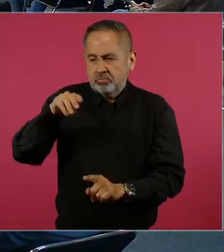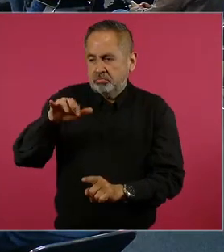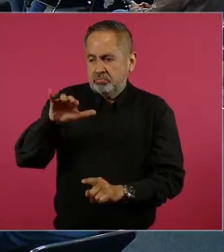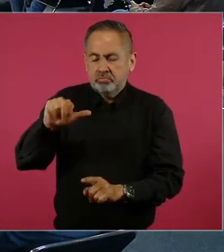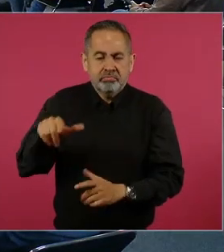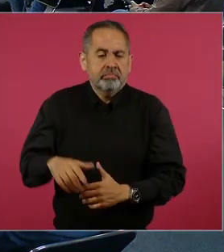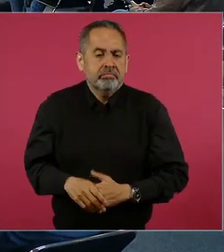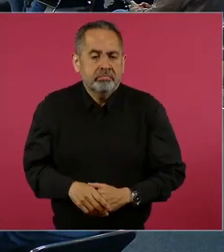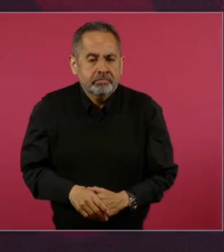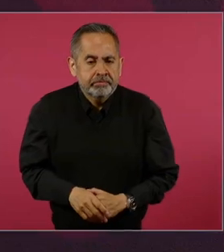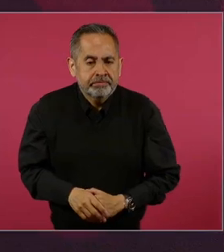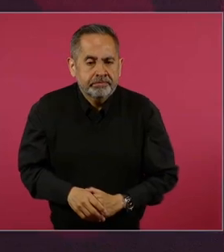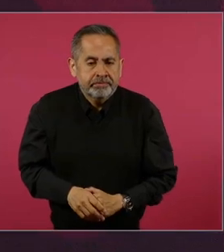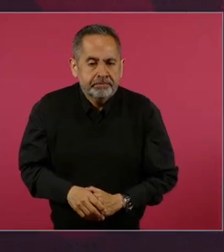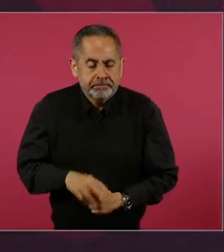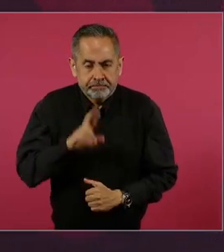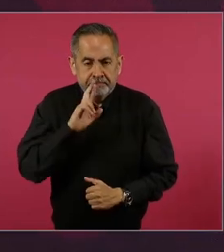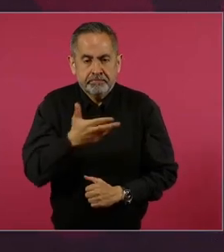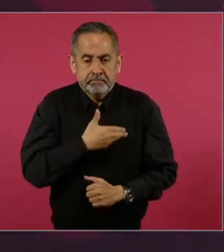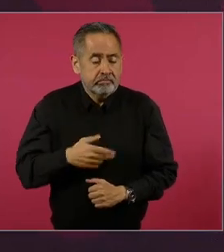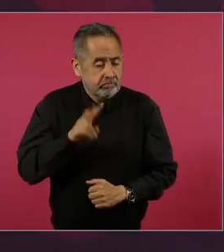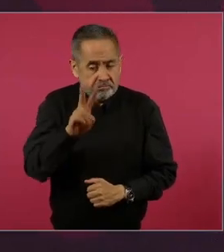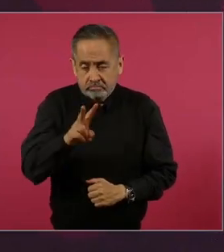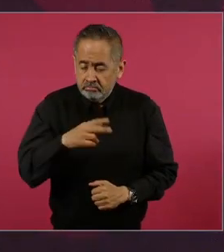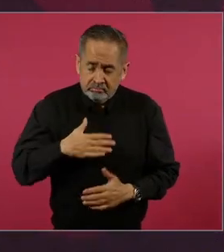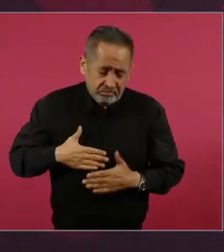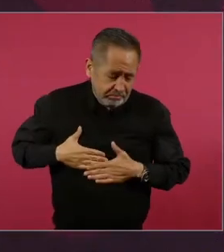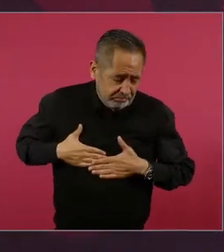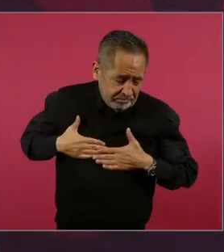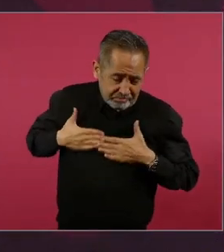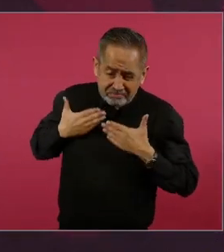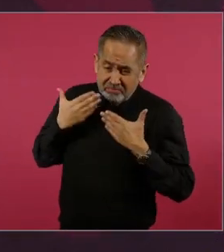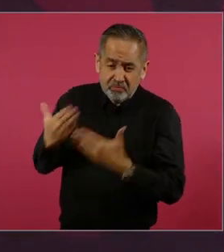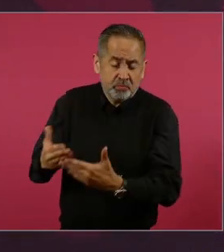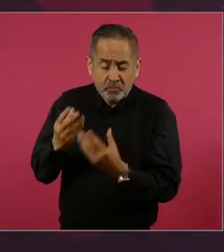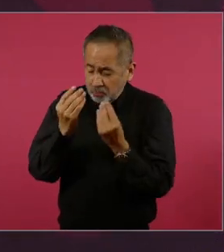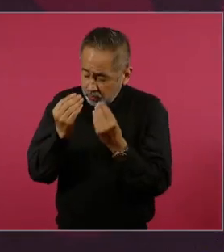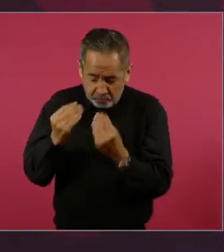yo tengo mucha confianza en